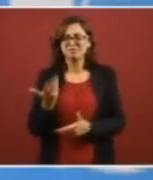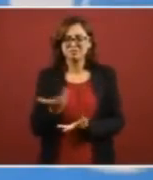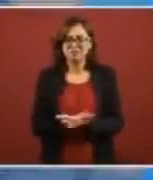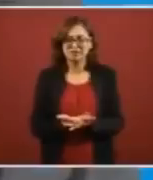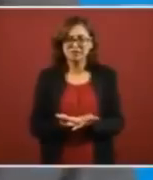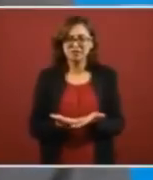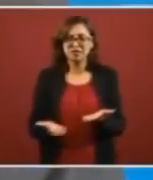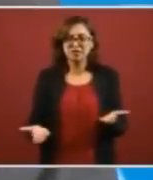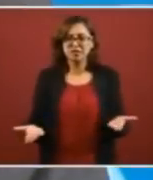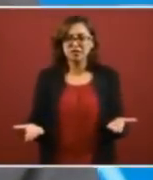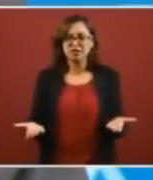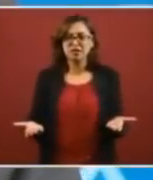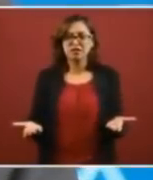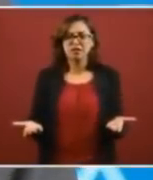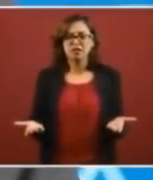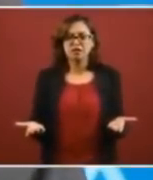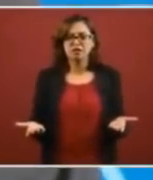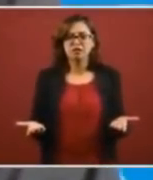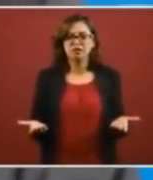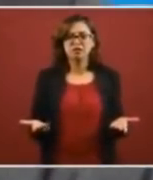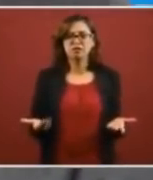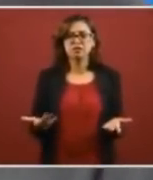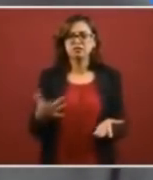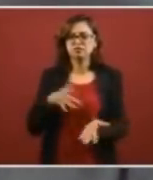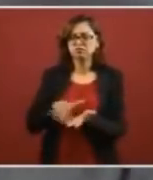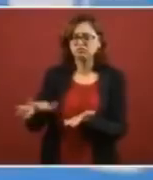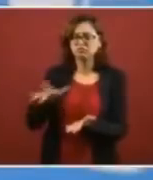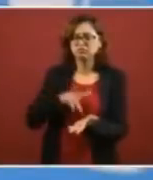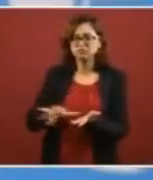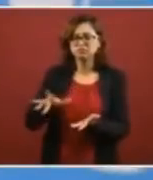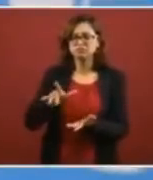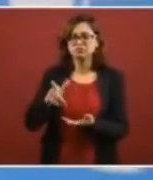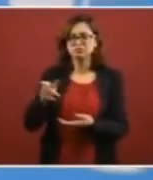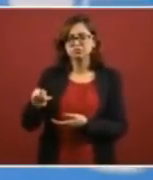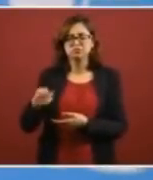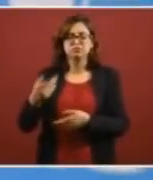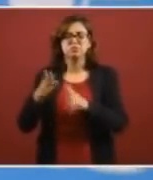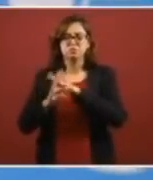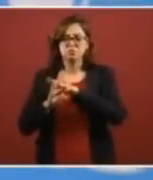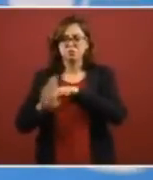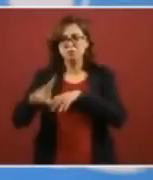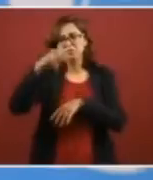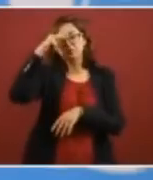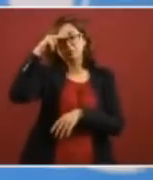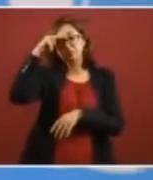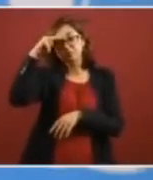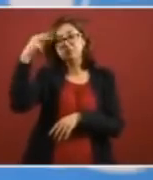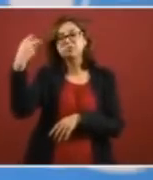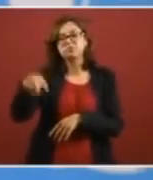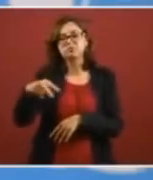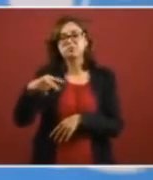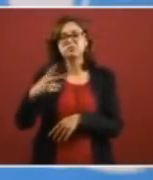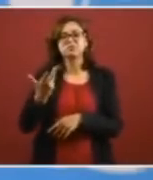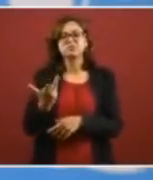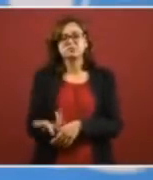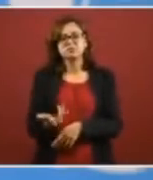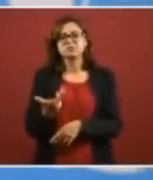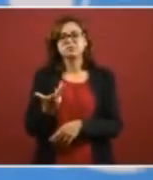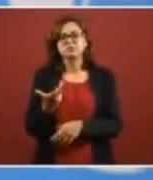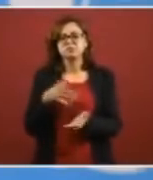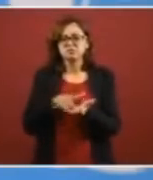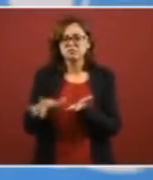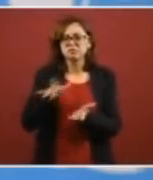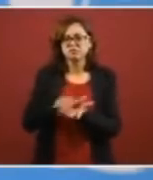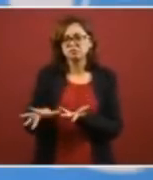ahora recibiendo apoyo de los migrantes mexicanos, de nuestros paisanos, que